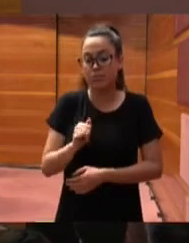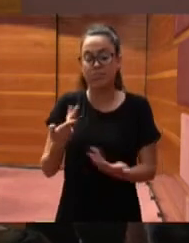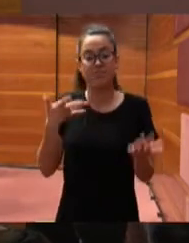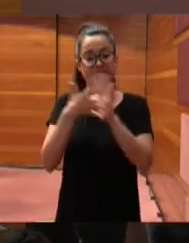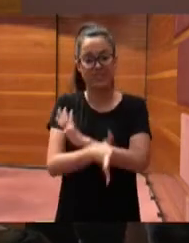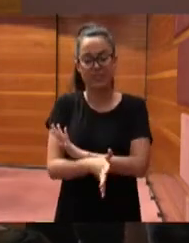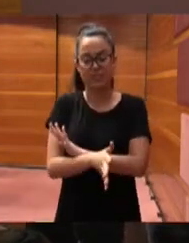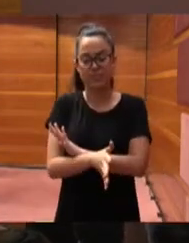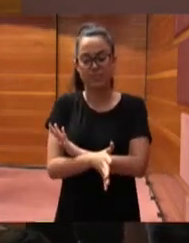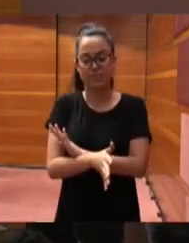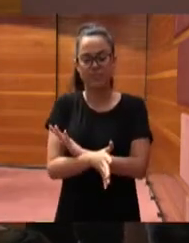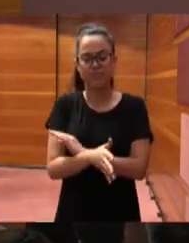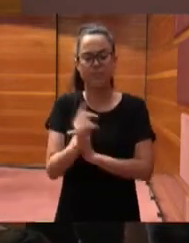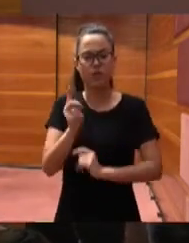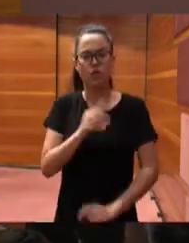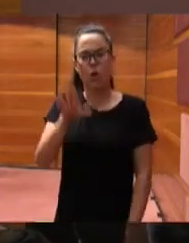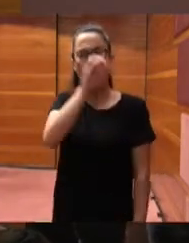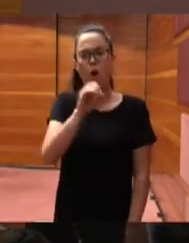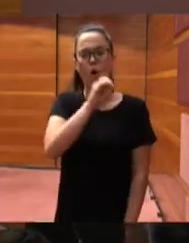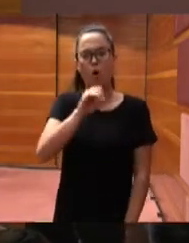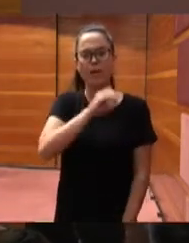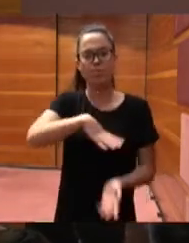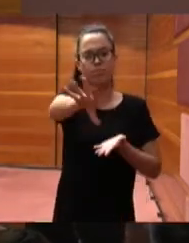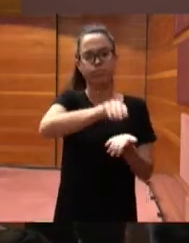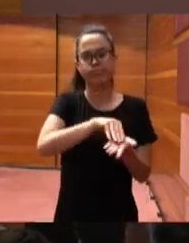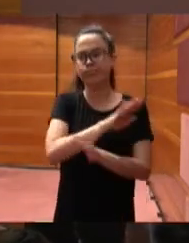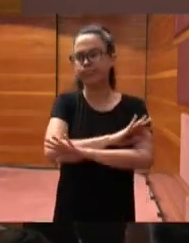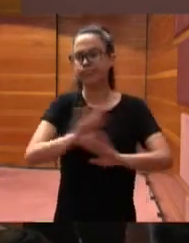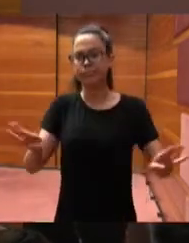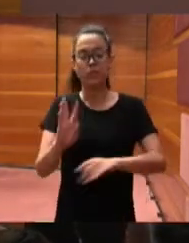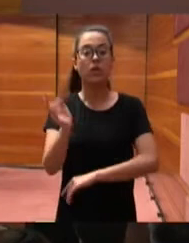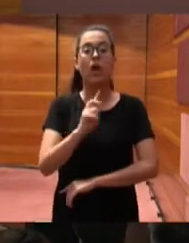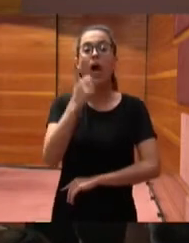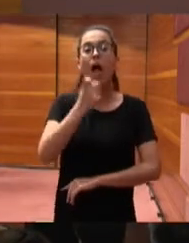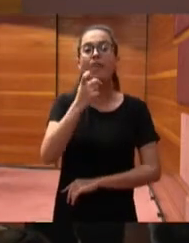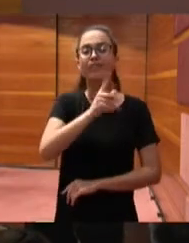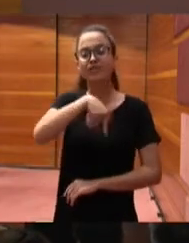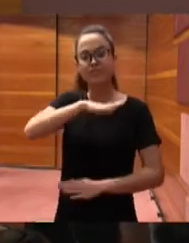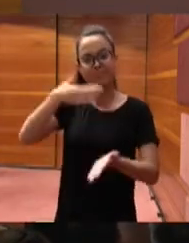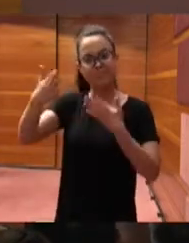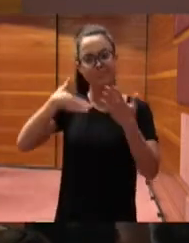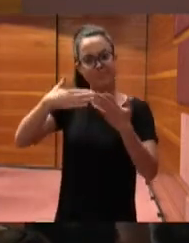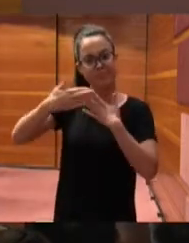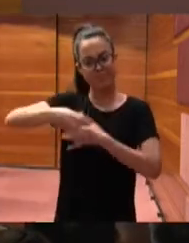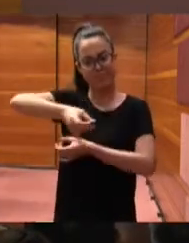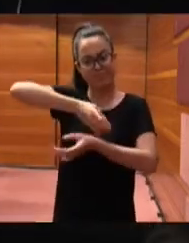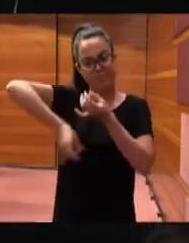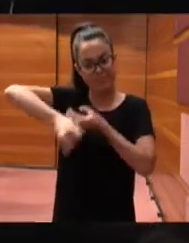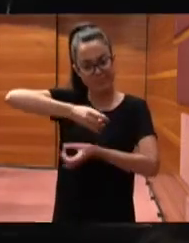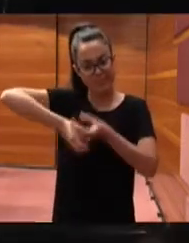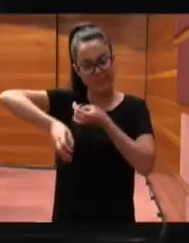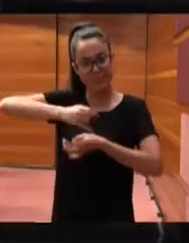solamente captamos una opinión de la ciudadanía agregada, sino que estamos empezando a producir conocimiento. Con lo cual, la